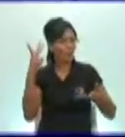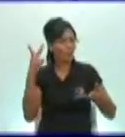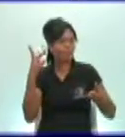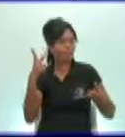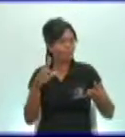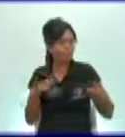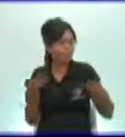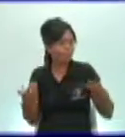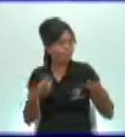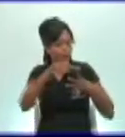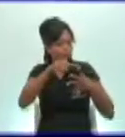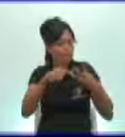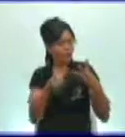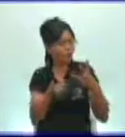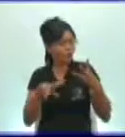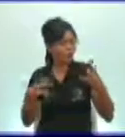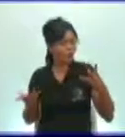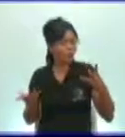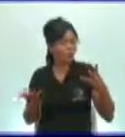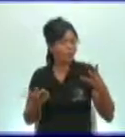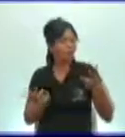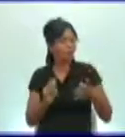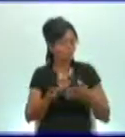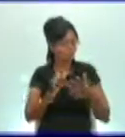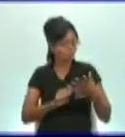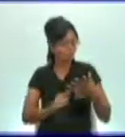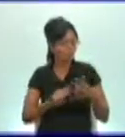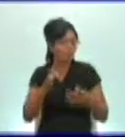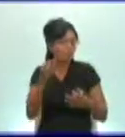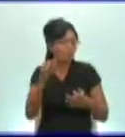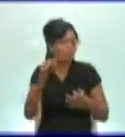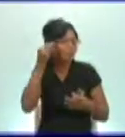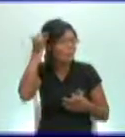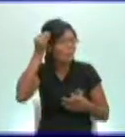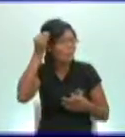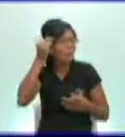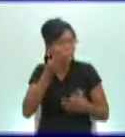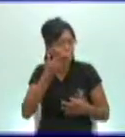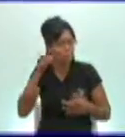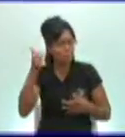Copien solamente la idea que ustedes crean que es la correcta.